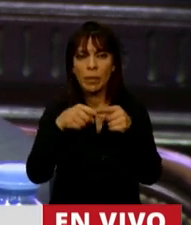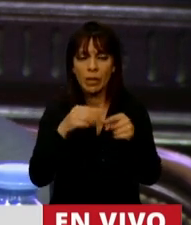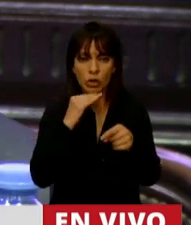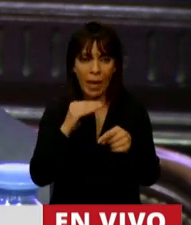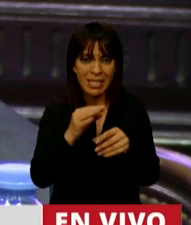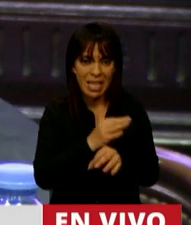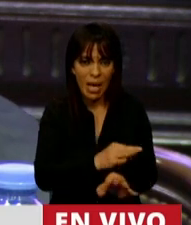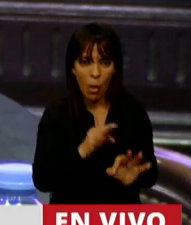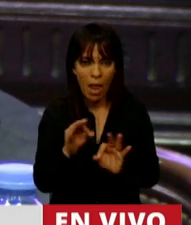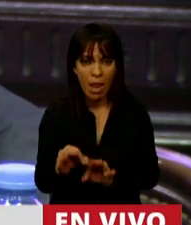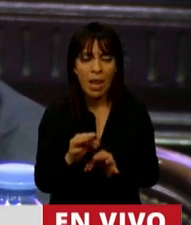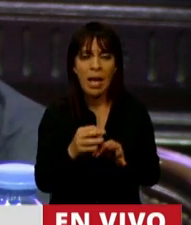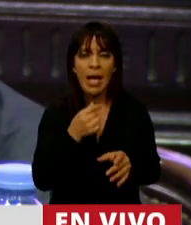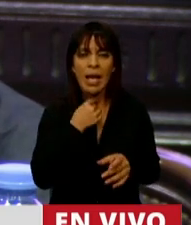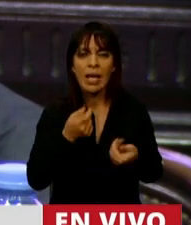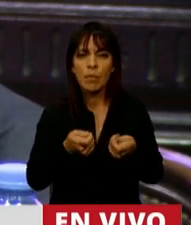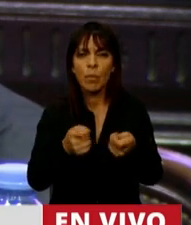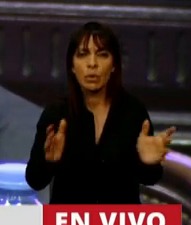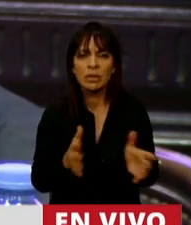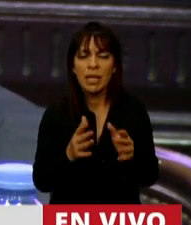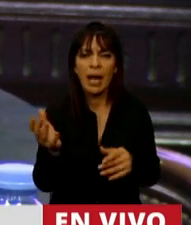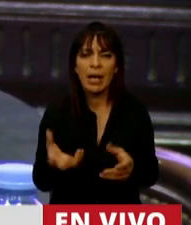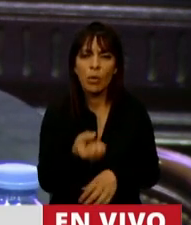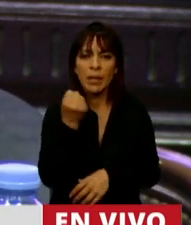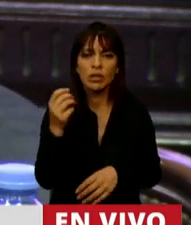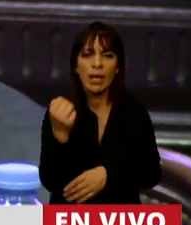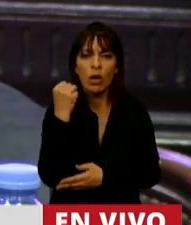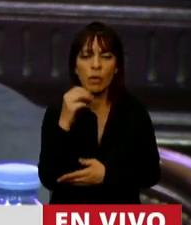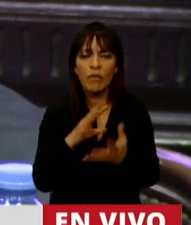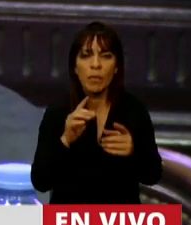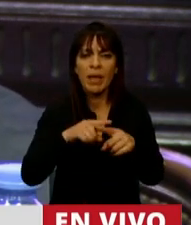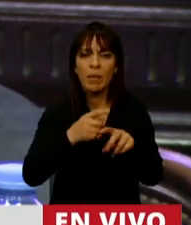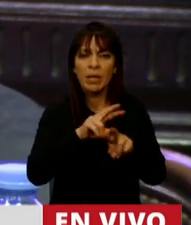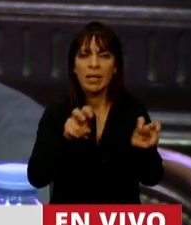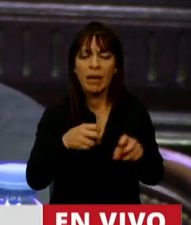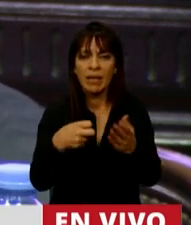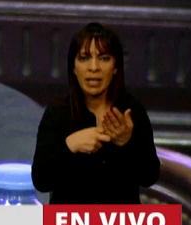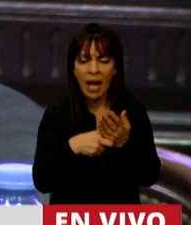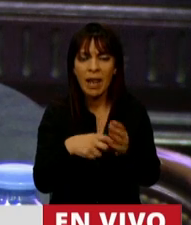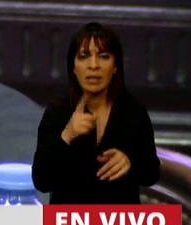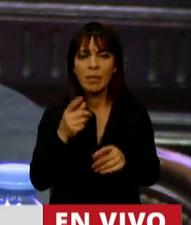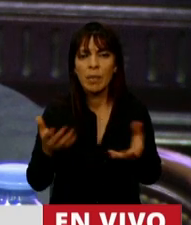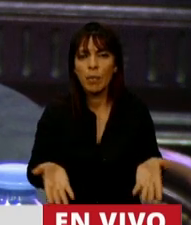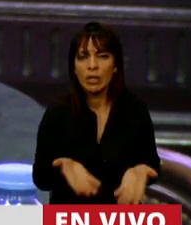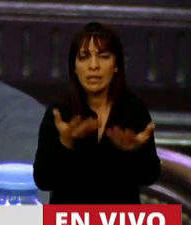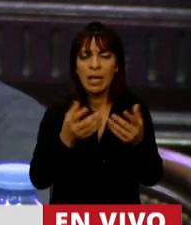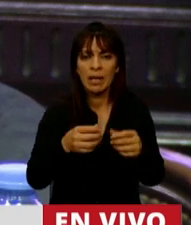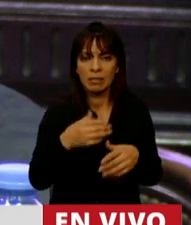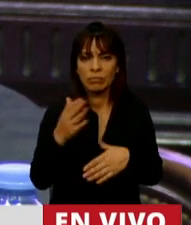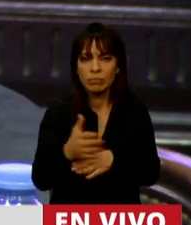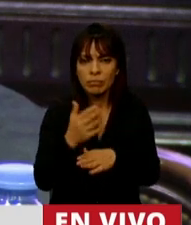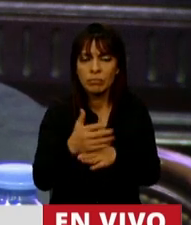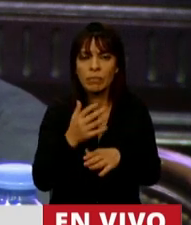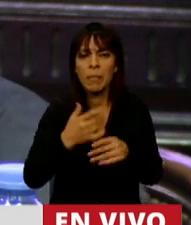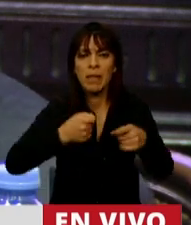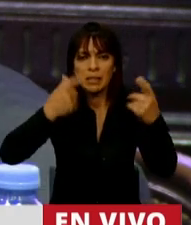textual, es impulsar la recuperación económica con un esquema de política fiscal, incentivar el mercado interno y potenciar un crecimiento de la producción y de